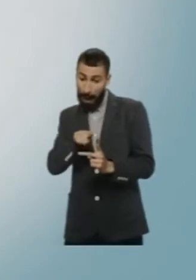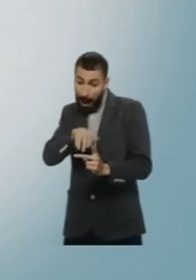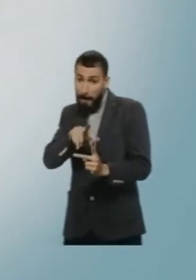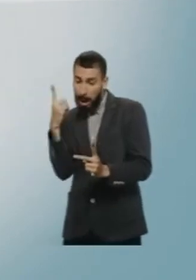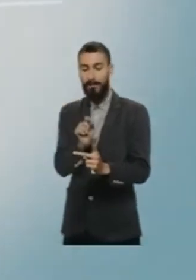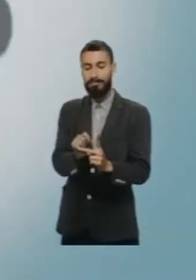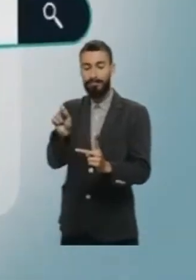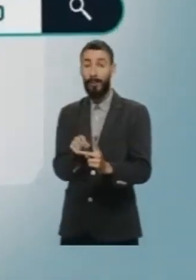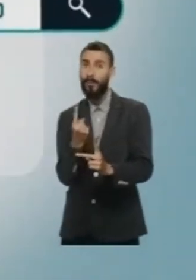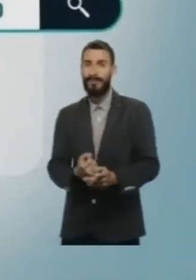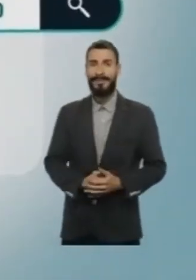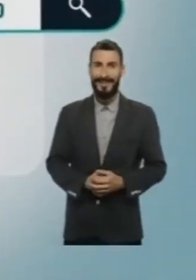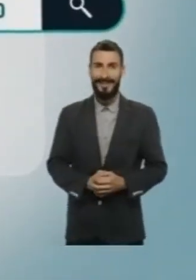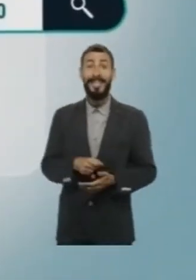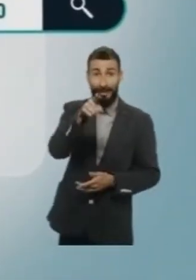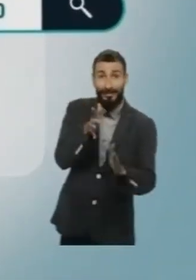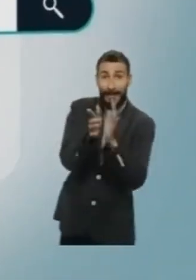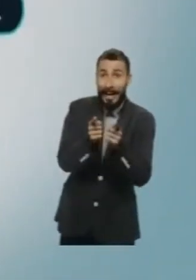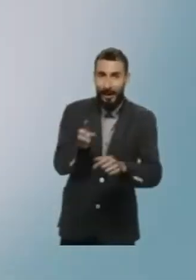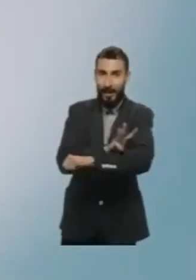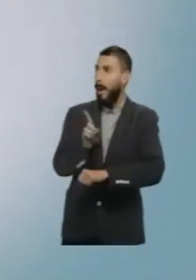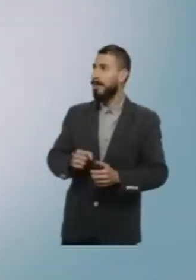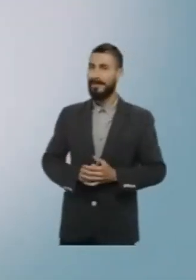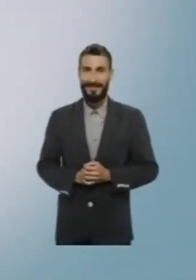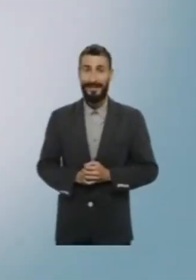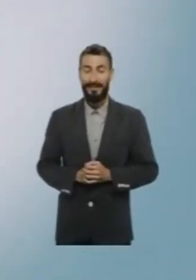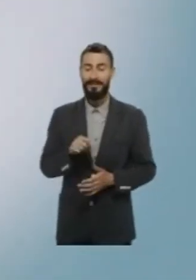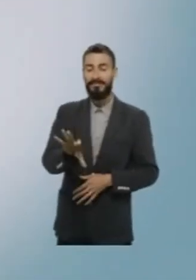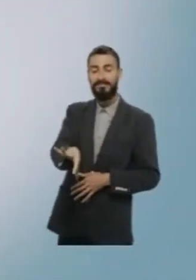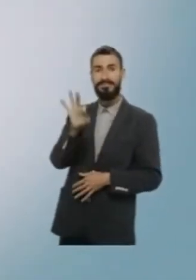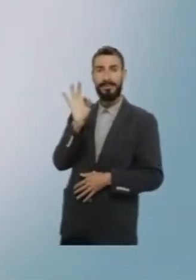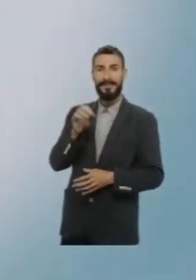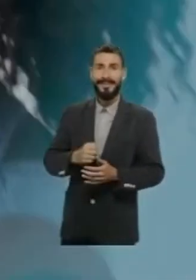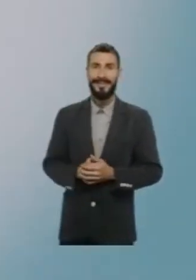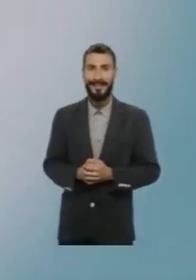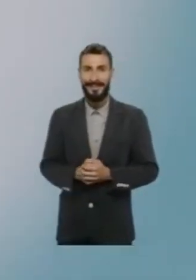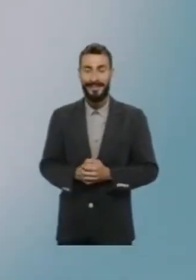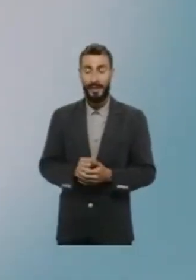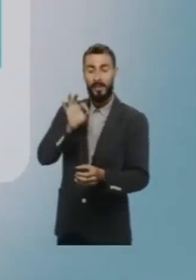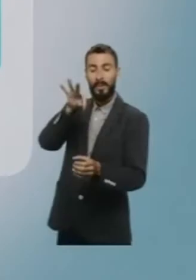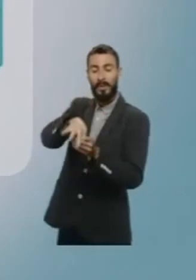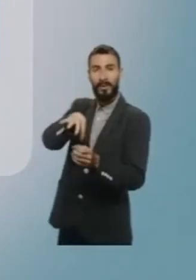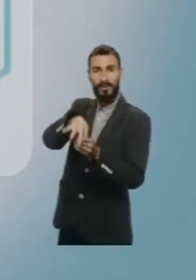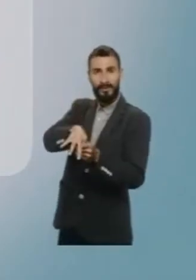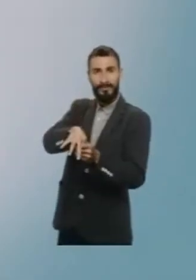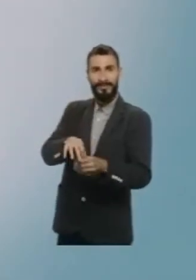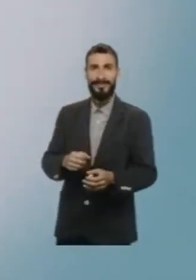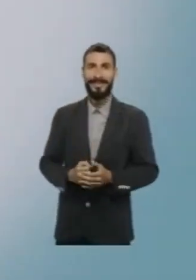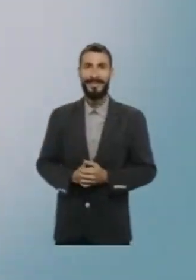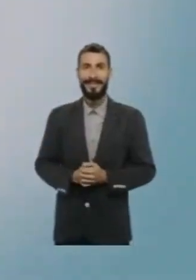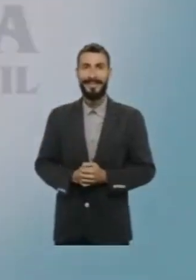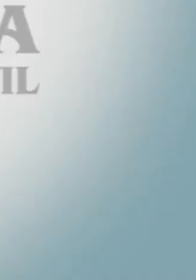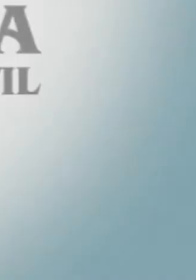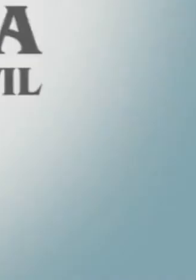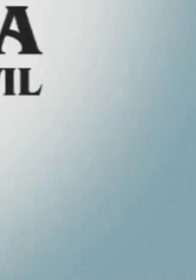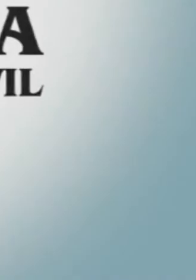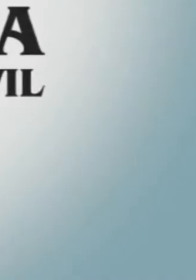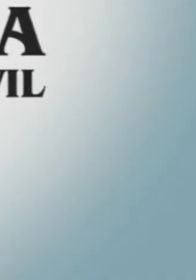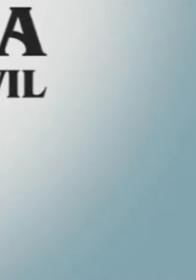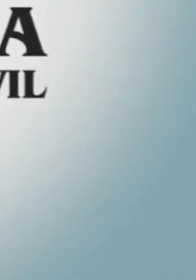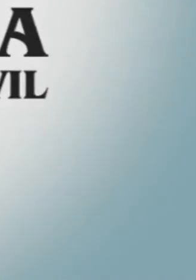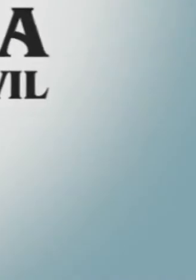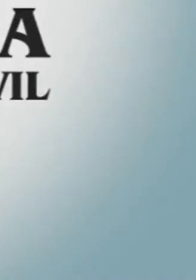blanco. Infórmate. Elige. Y vota.